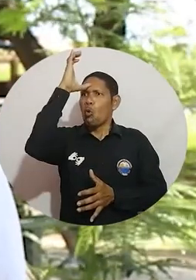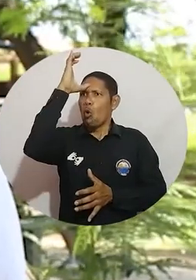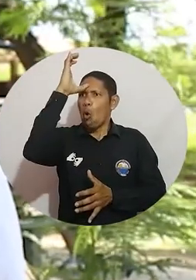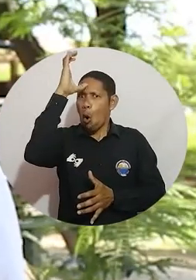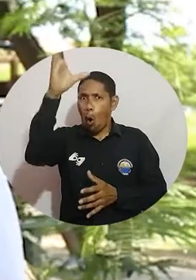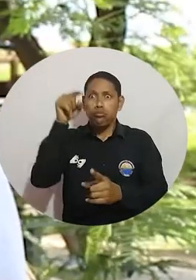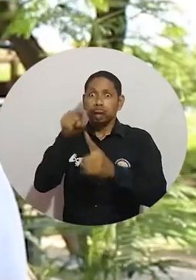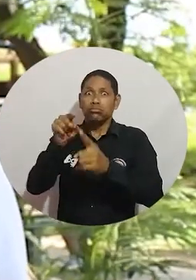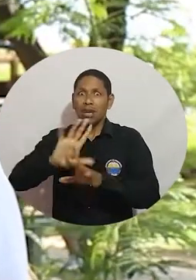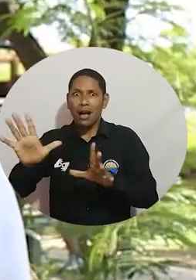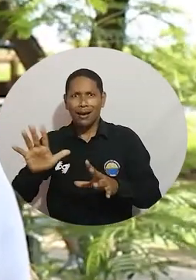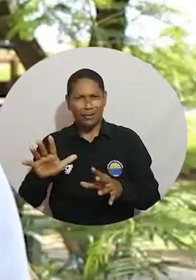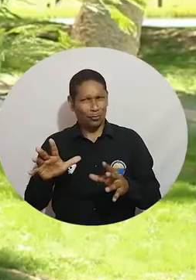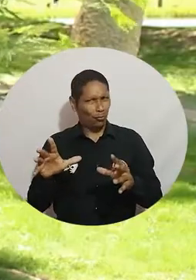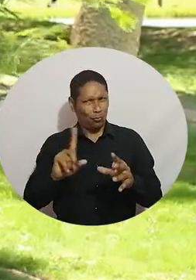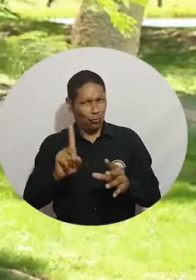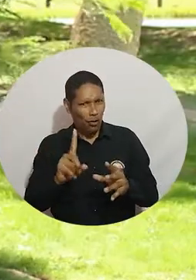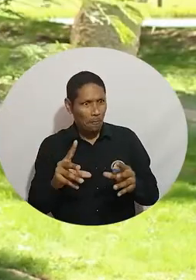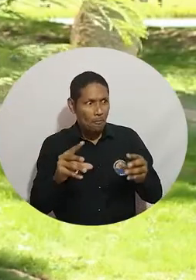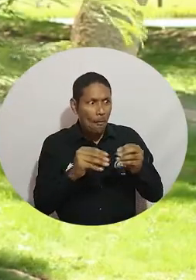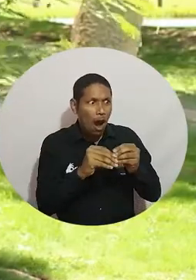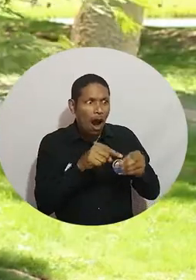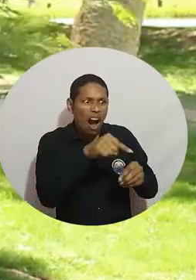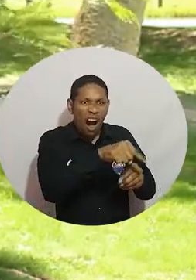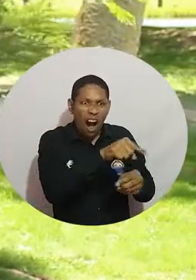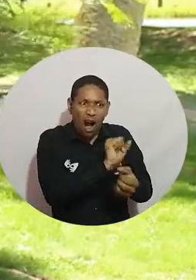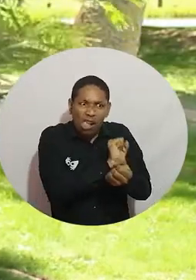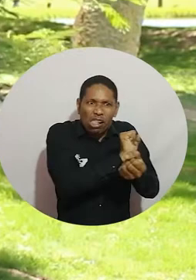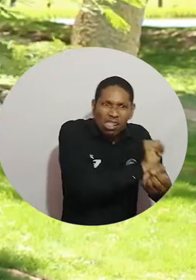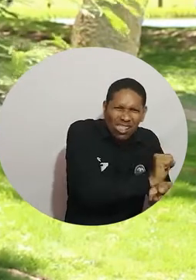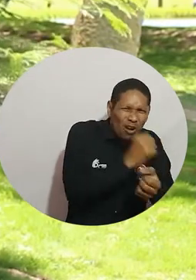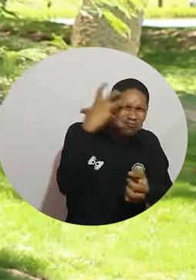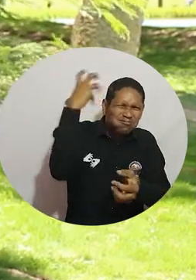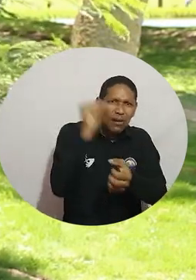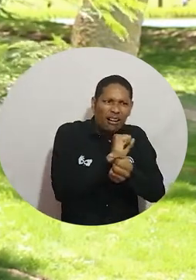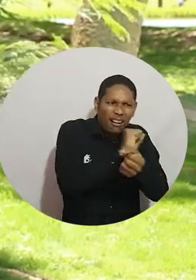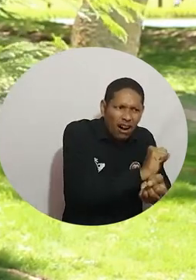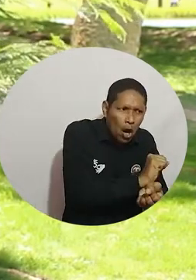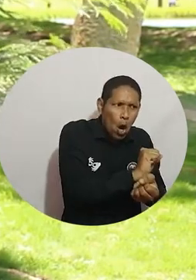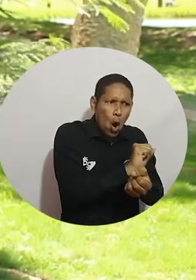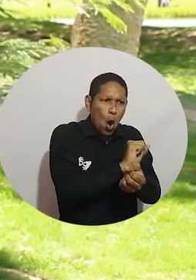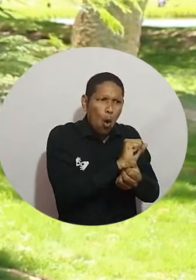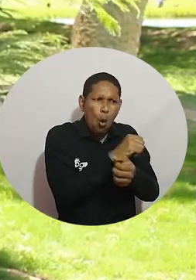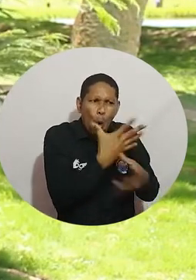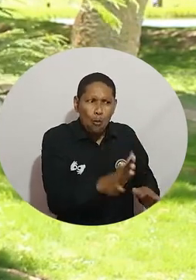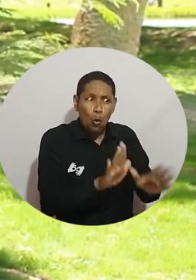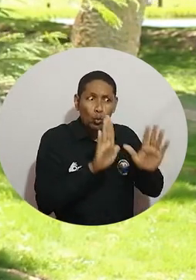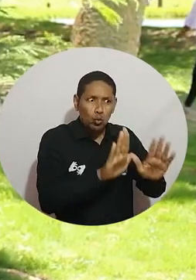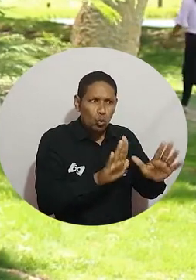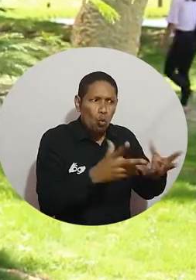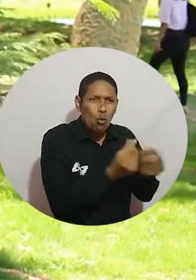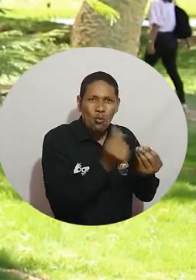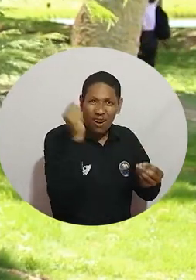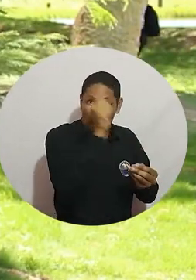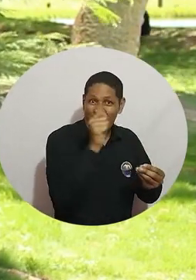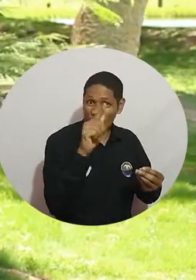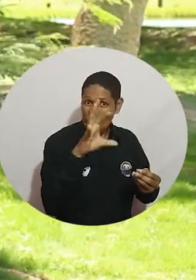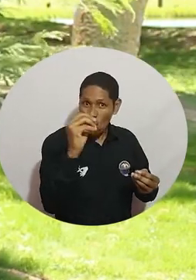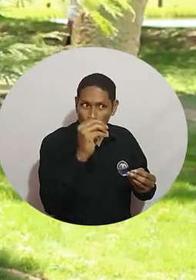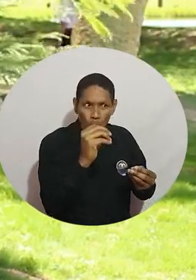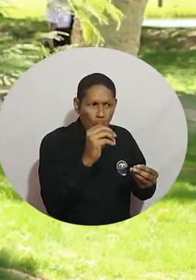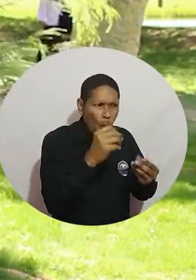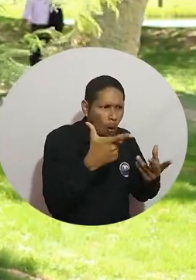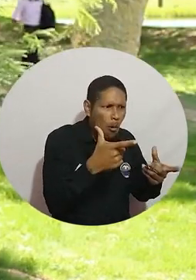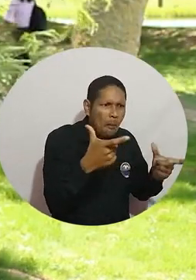conocimiento puramente objetivo. Dentro de ese mundo esclavista, la racialización de la población